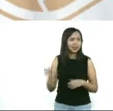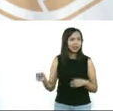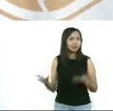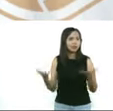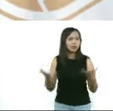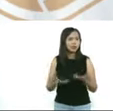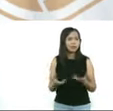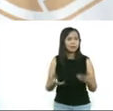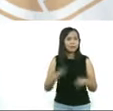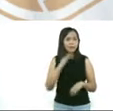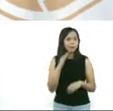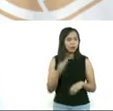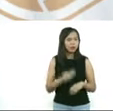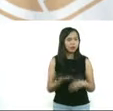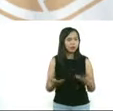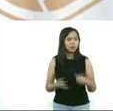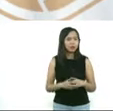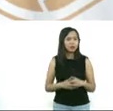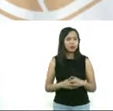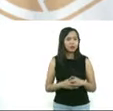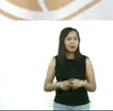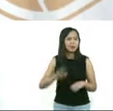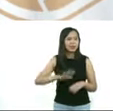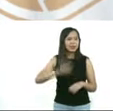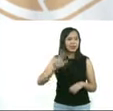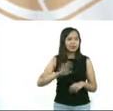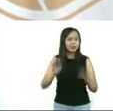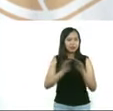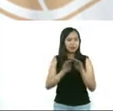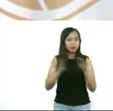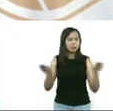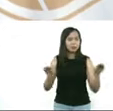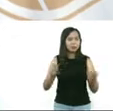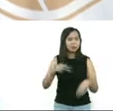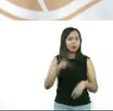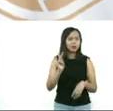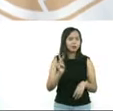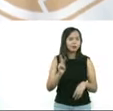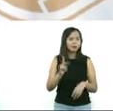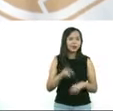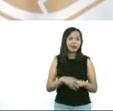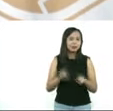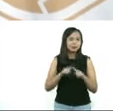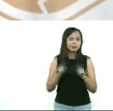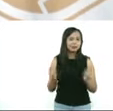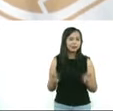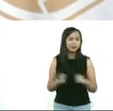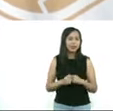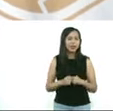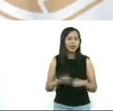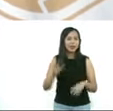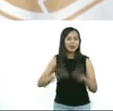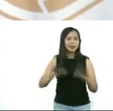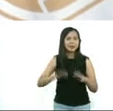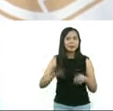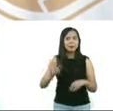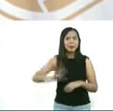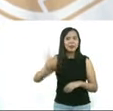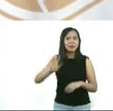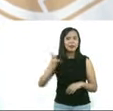de manera absolutamente parcial, como dirigentes de un partido político, no como